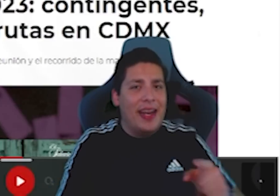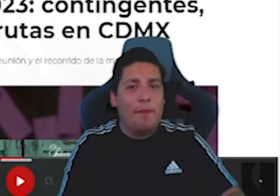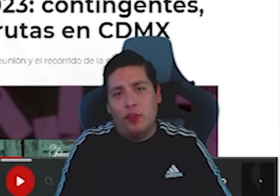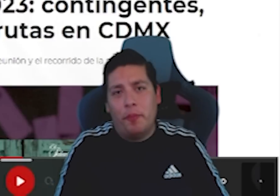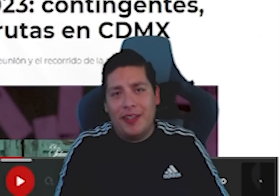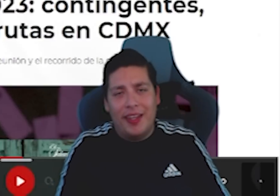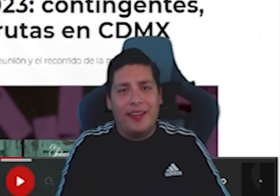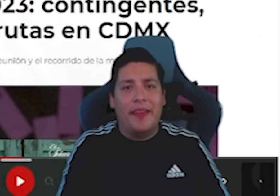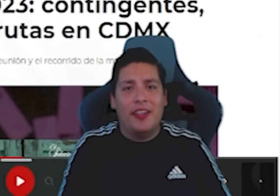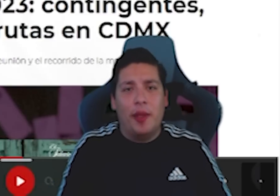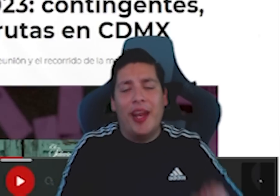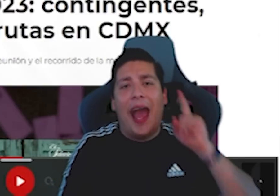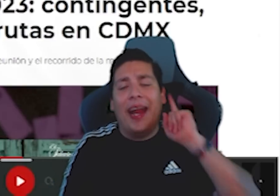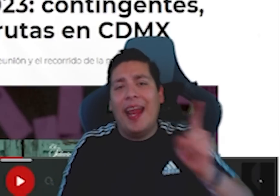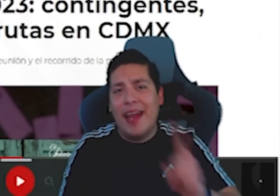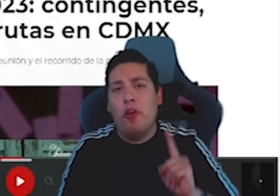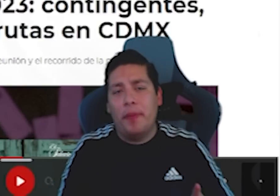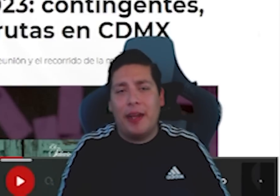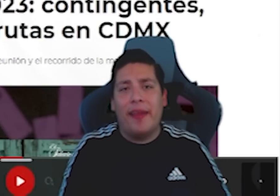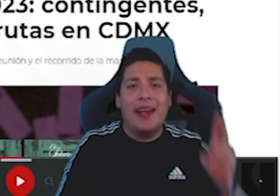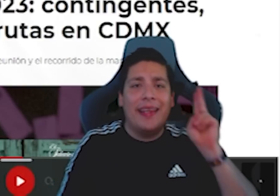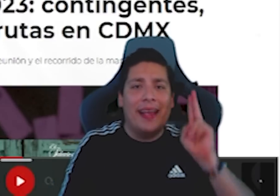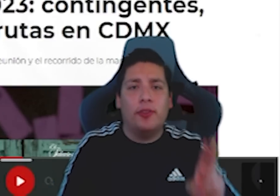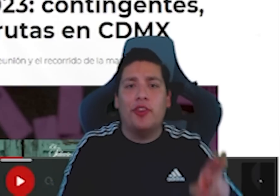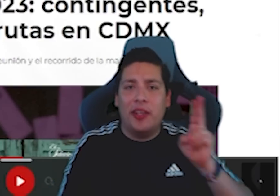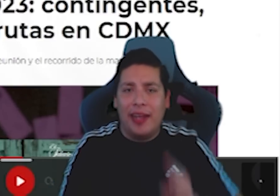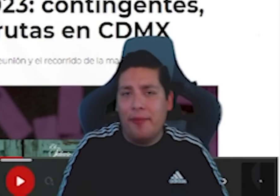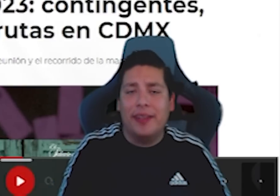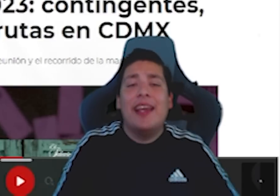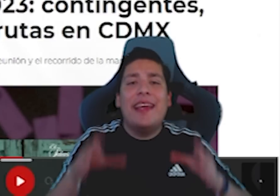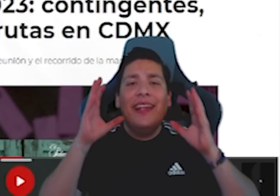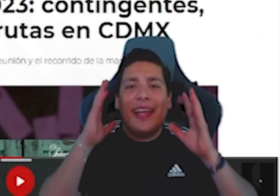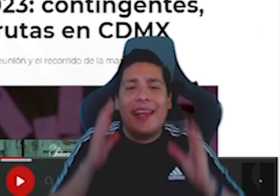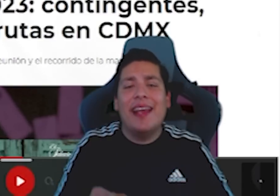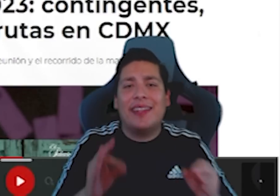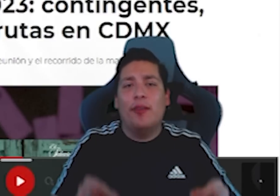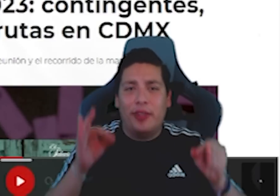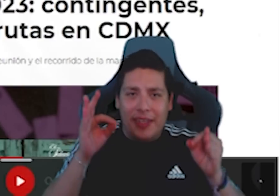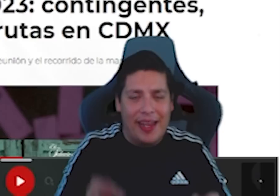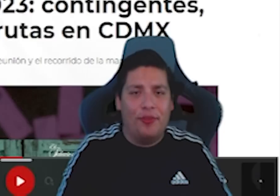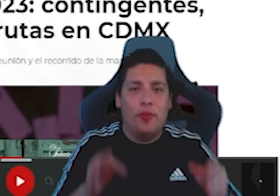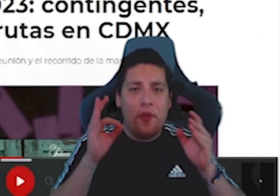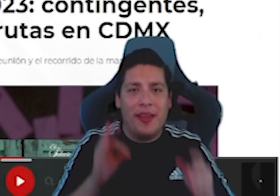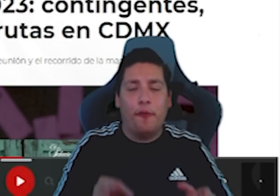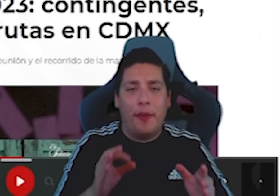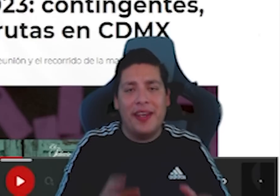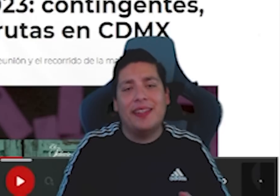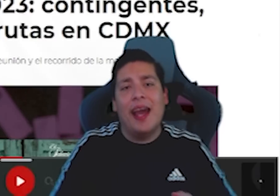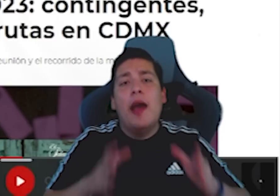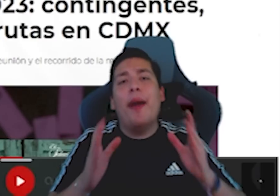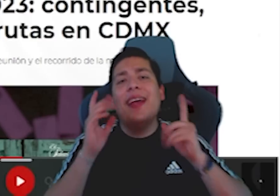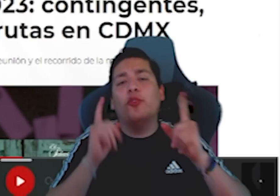Tremenda madrina le puso el presidente Andrés Manuel a Kenia López Rabadán y a Xochitl Gálvez. Y es que ya están utilizando el